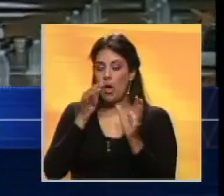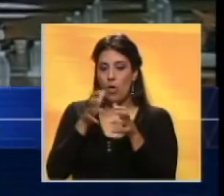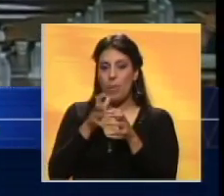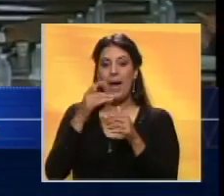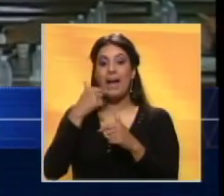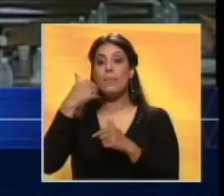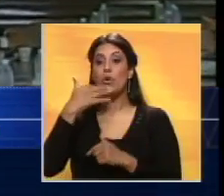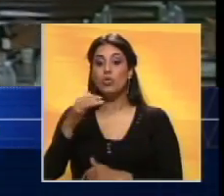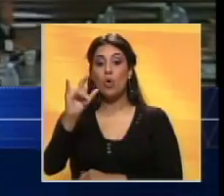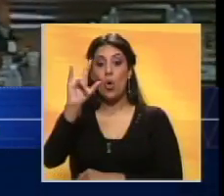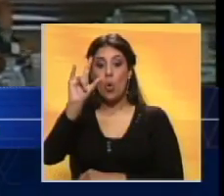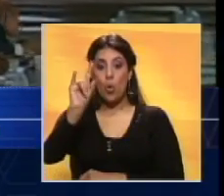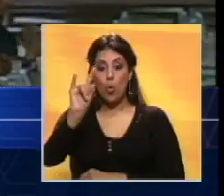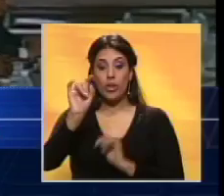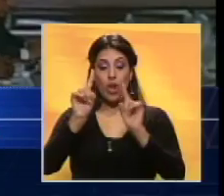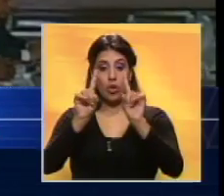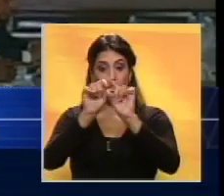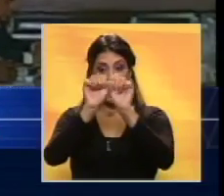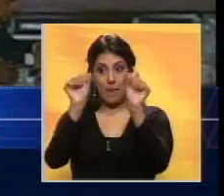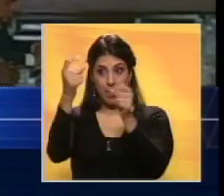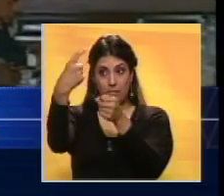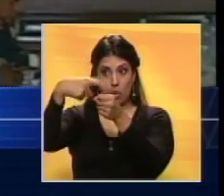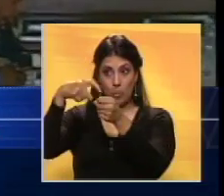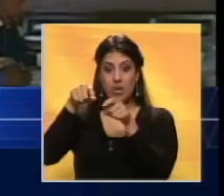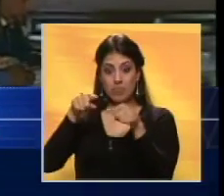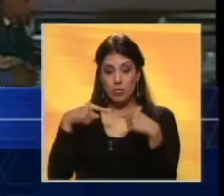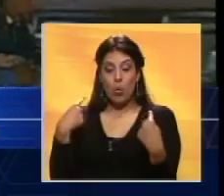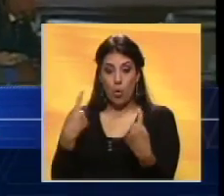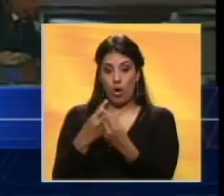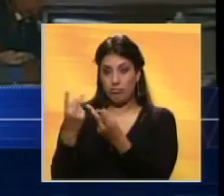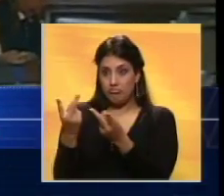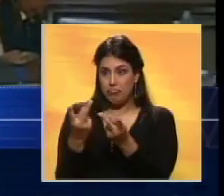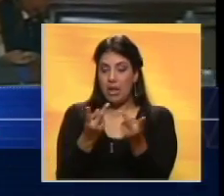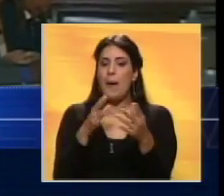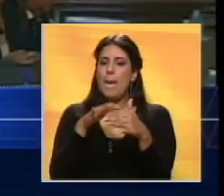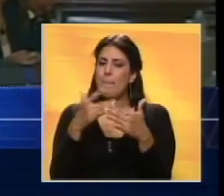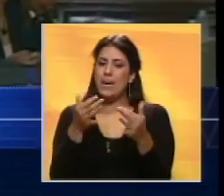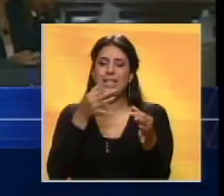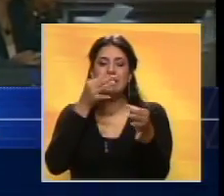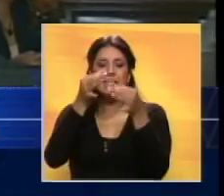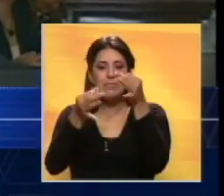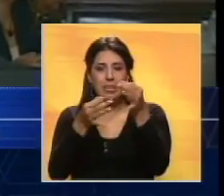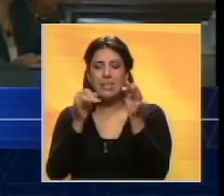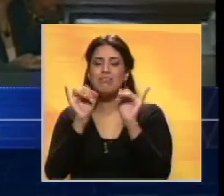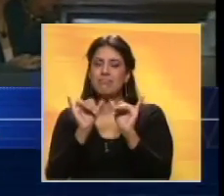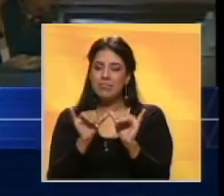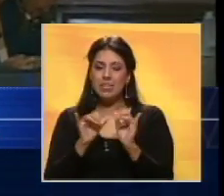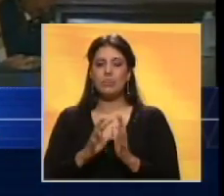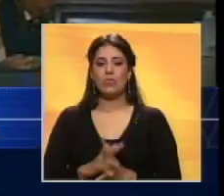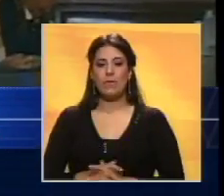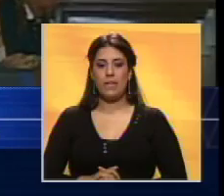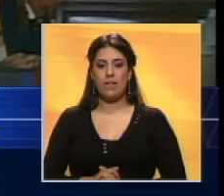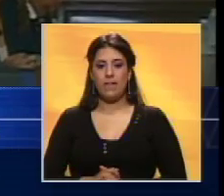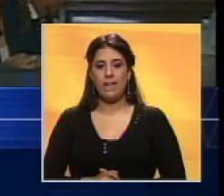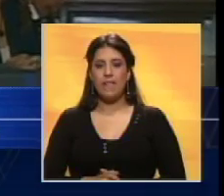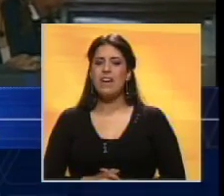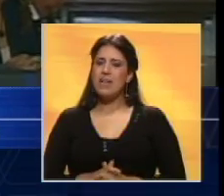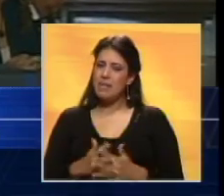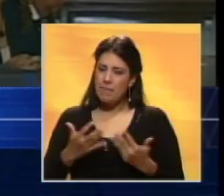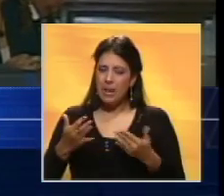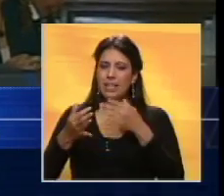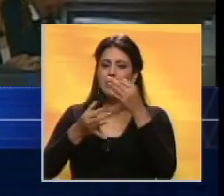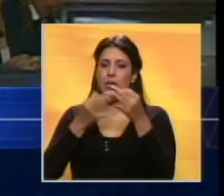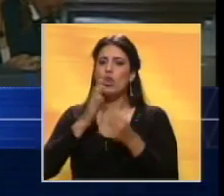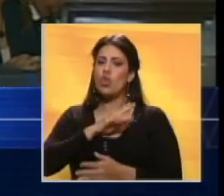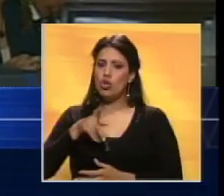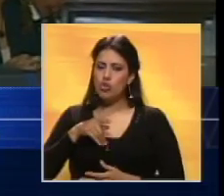para el lunes a las 11 de la mañana, en este mismo salón, para explicarles esto mismo y para